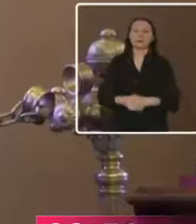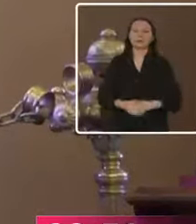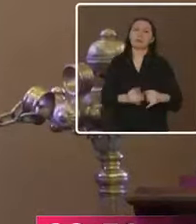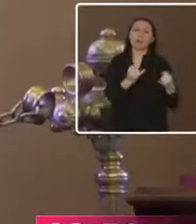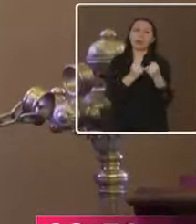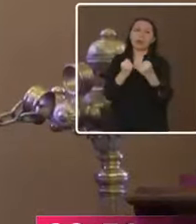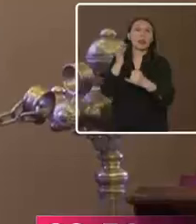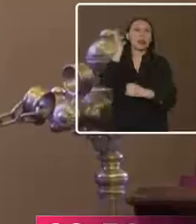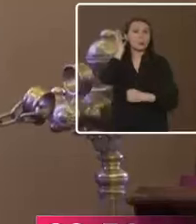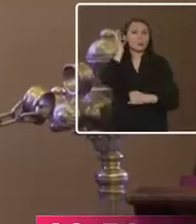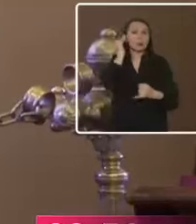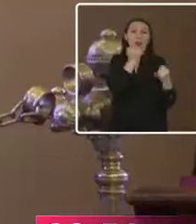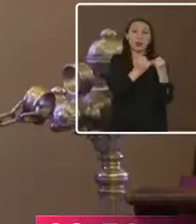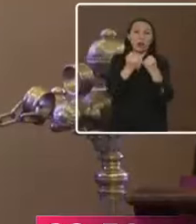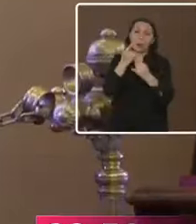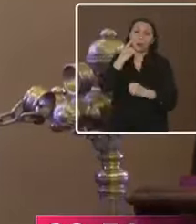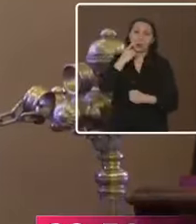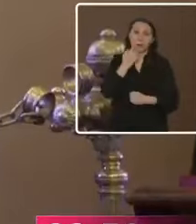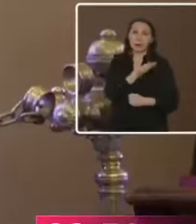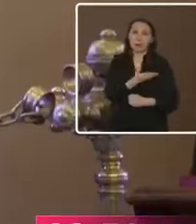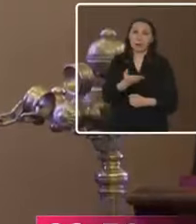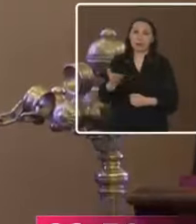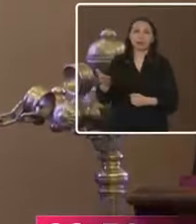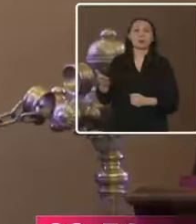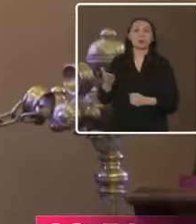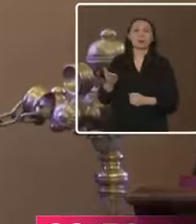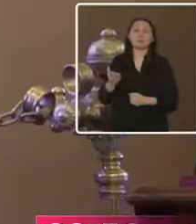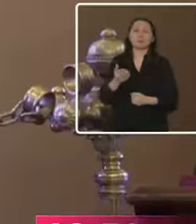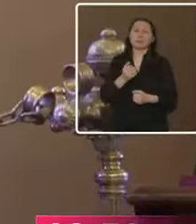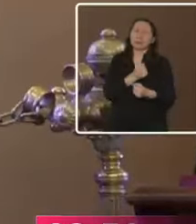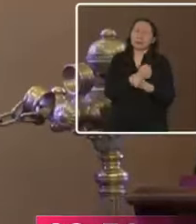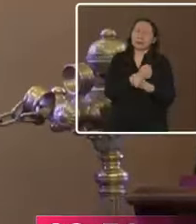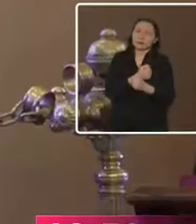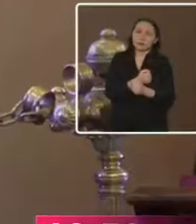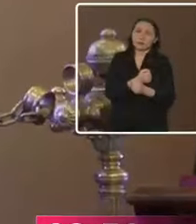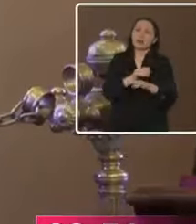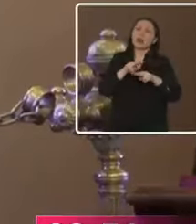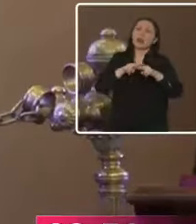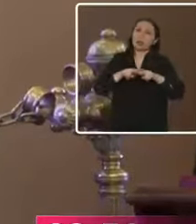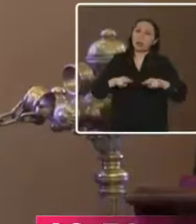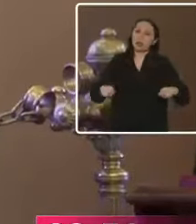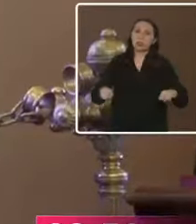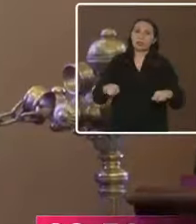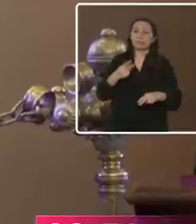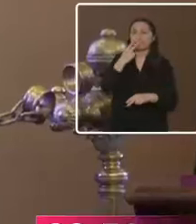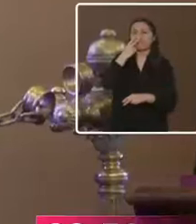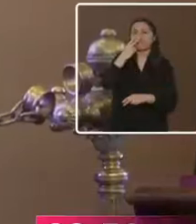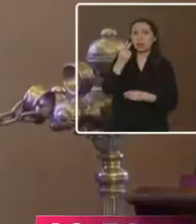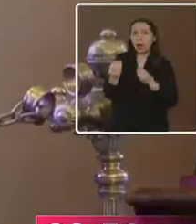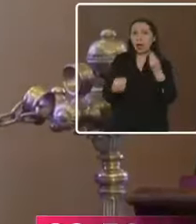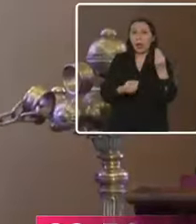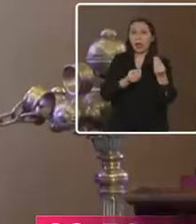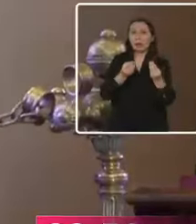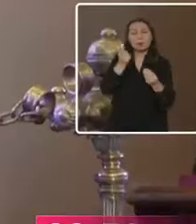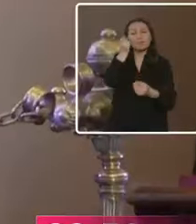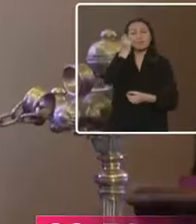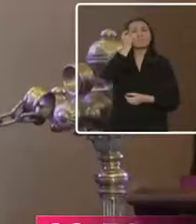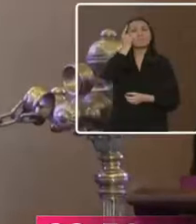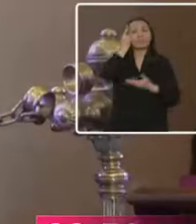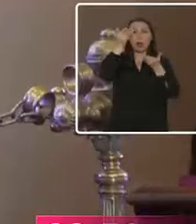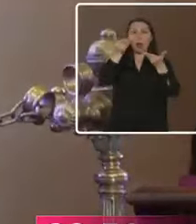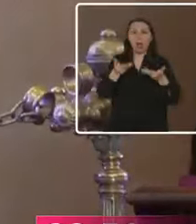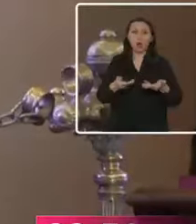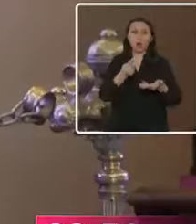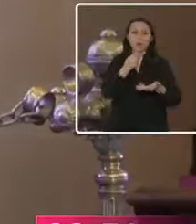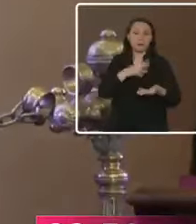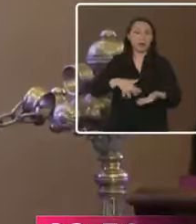Amigas y amigos, aquietadas las pasiones, mirados los hechos con la perspectiva de los